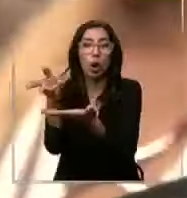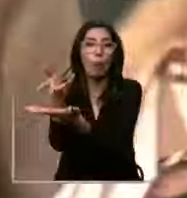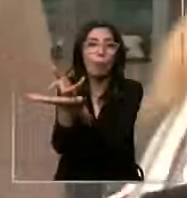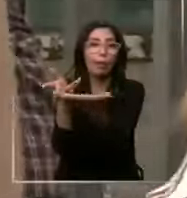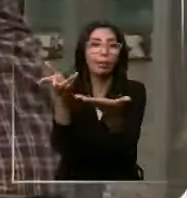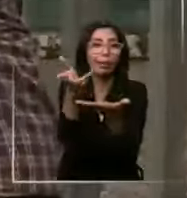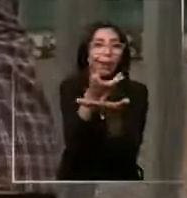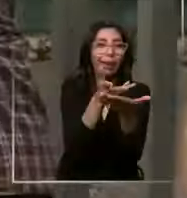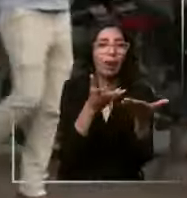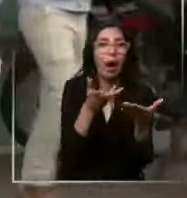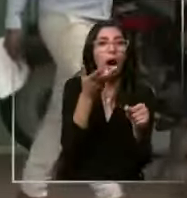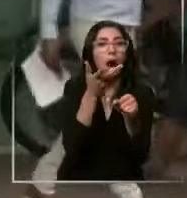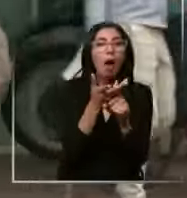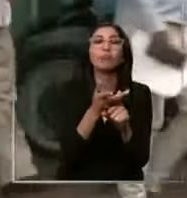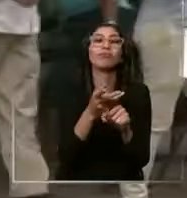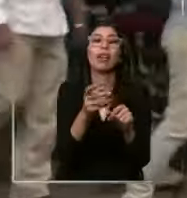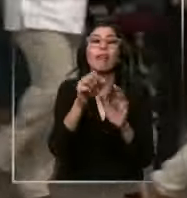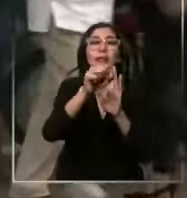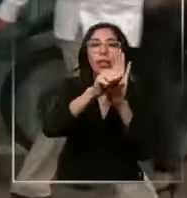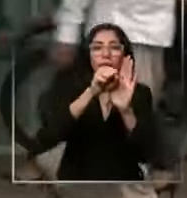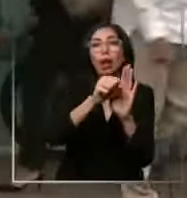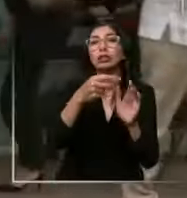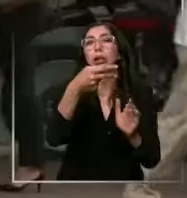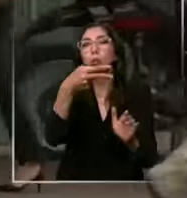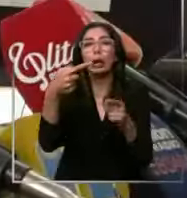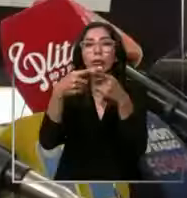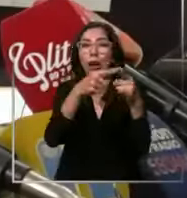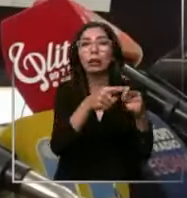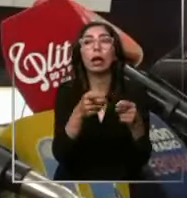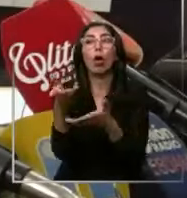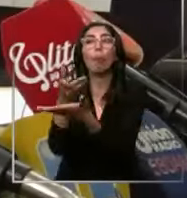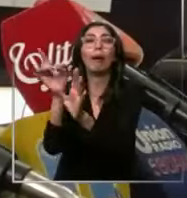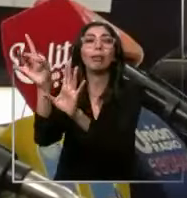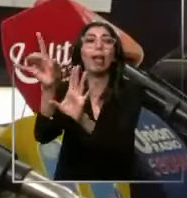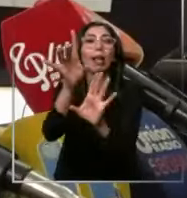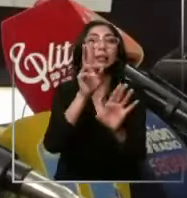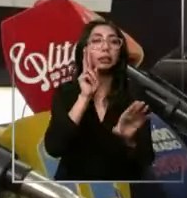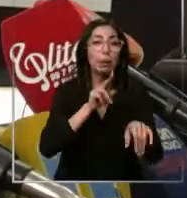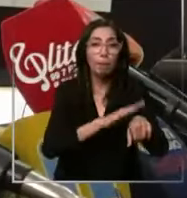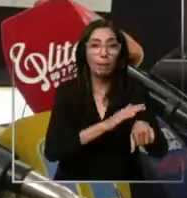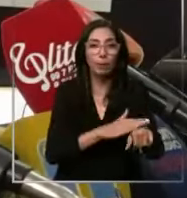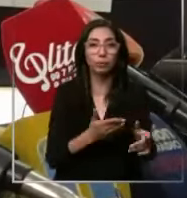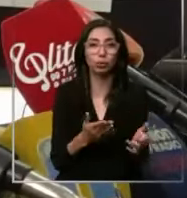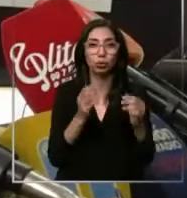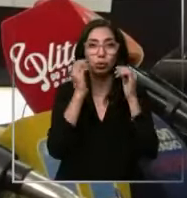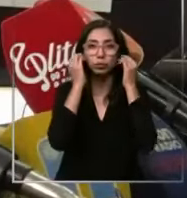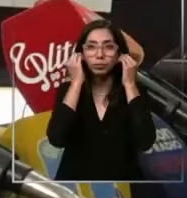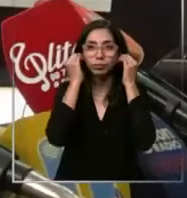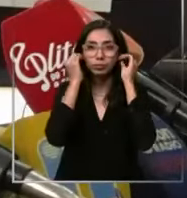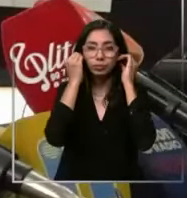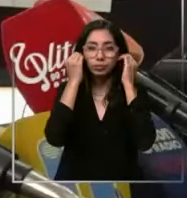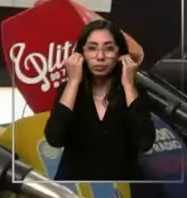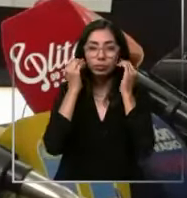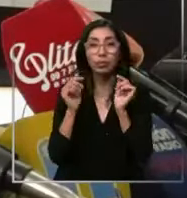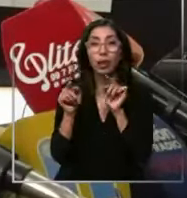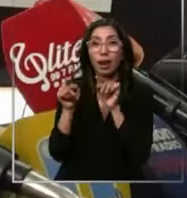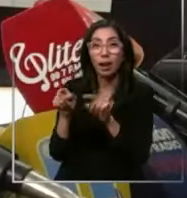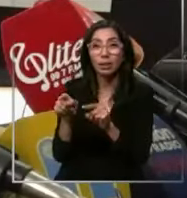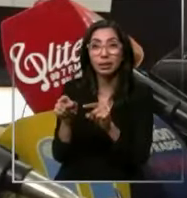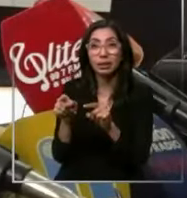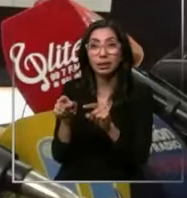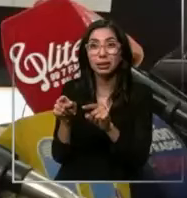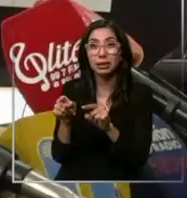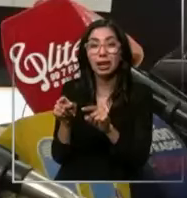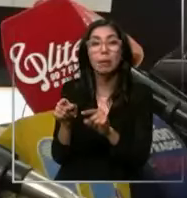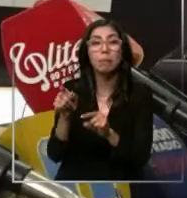comercializaban actos sexuales sin consentimiento da la casualidad que este ha sido el Este ha sido el principal el administrador de